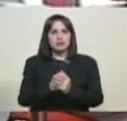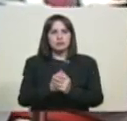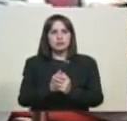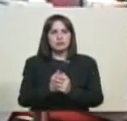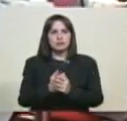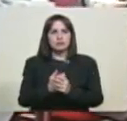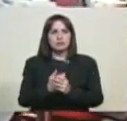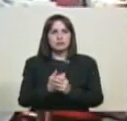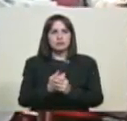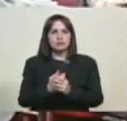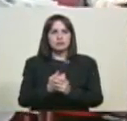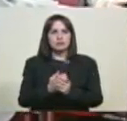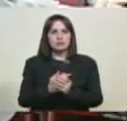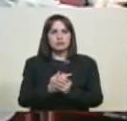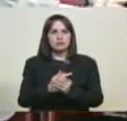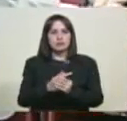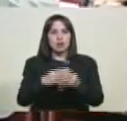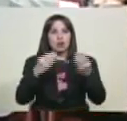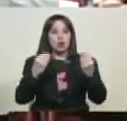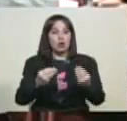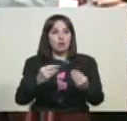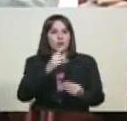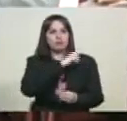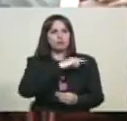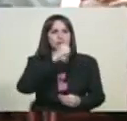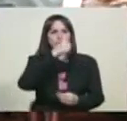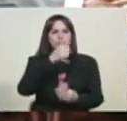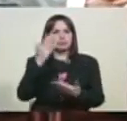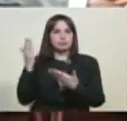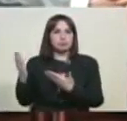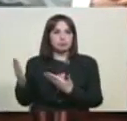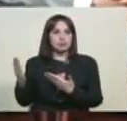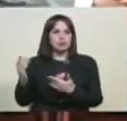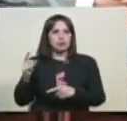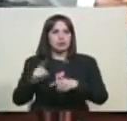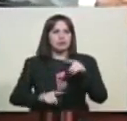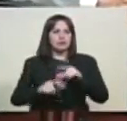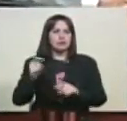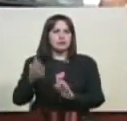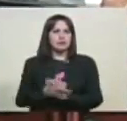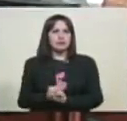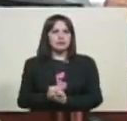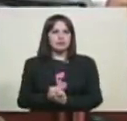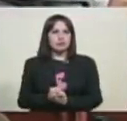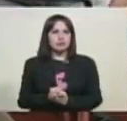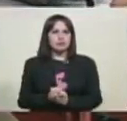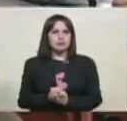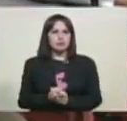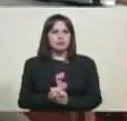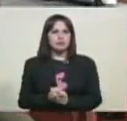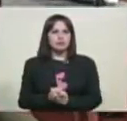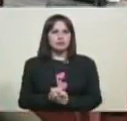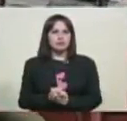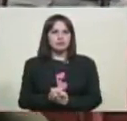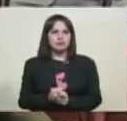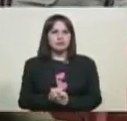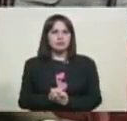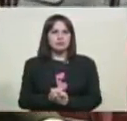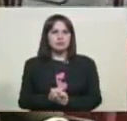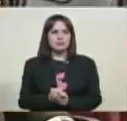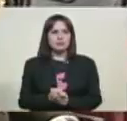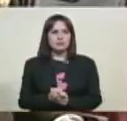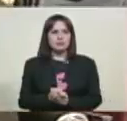firme, de los tenientes coroneles que se plantaron frente a los generales golpistas. Los